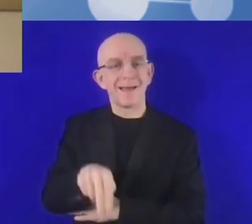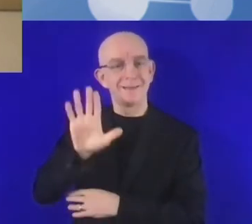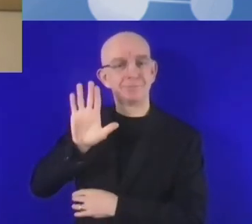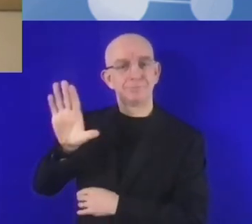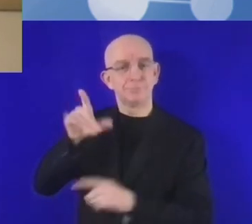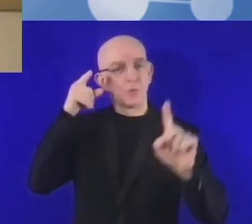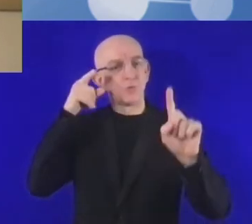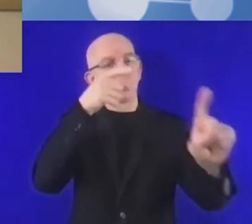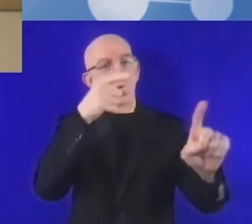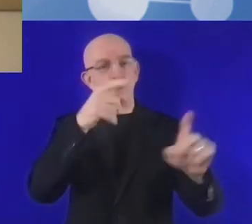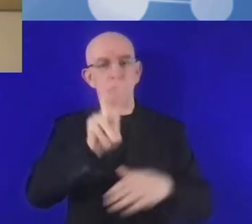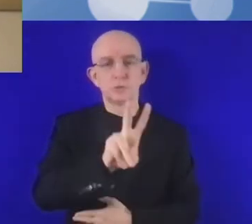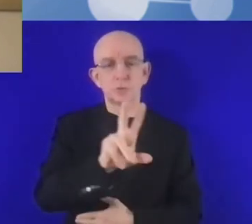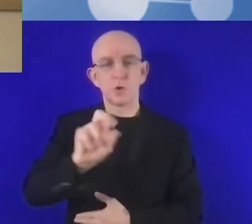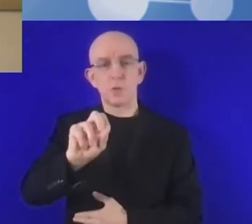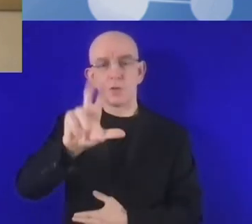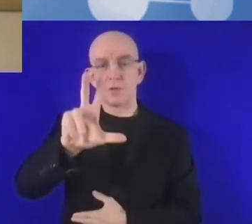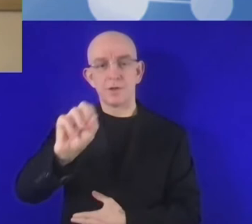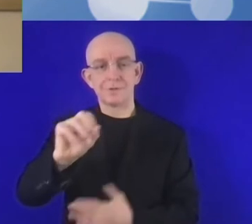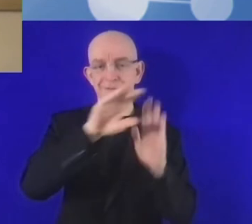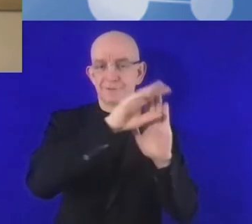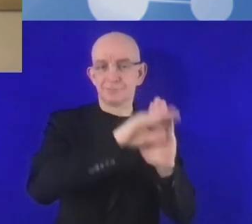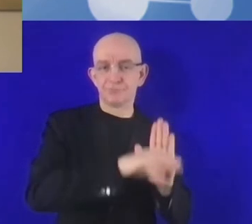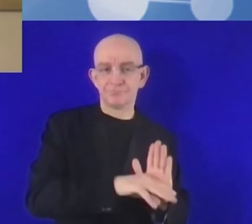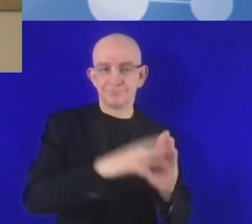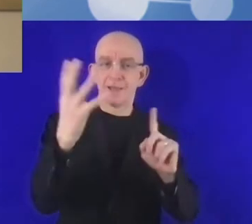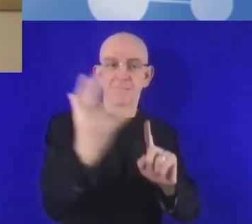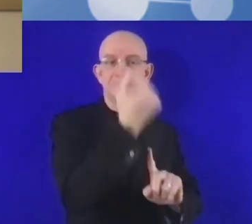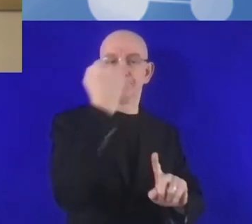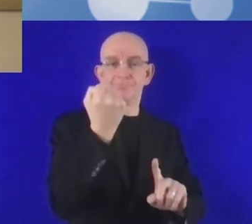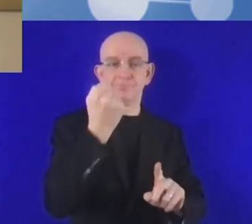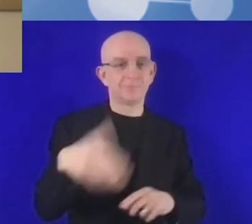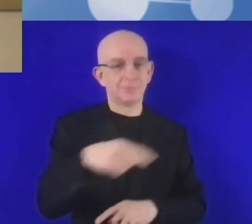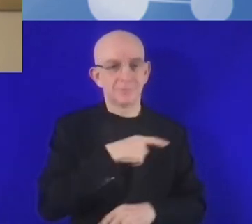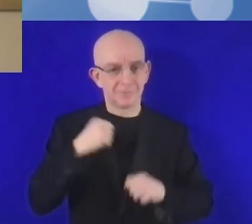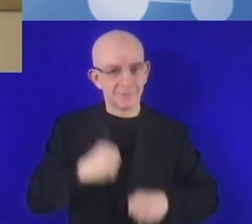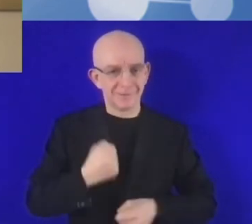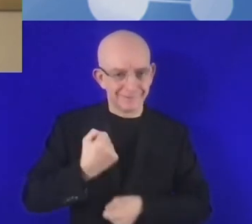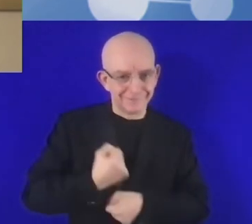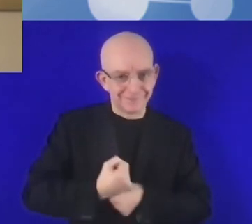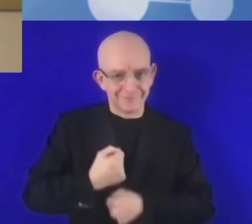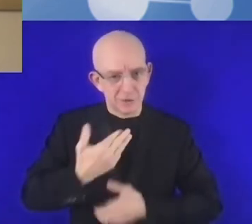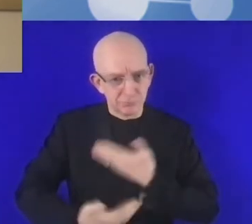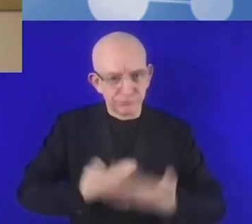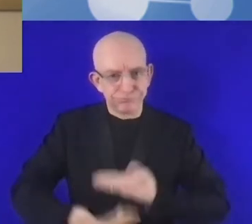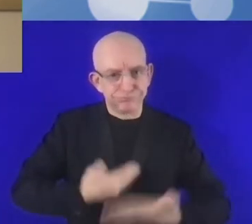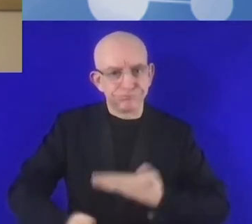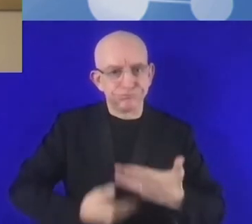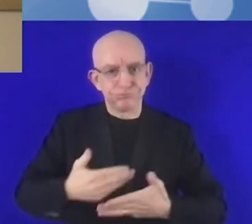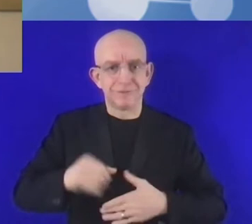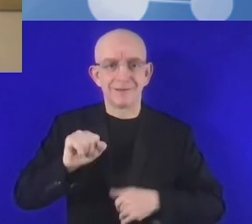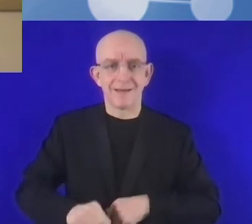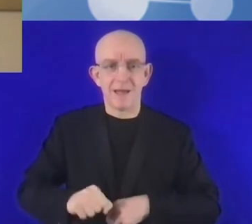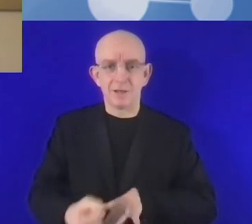proporcionar a todos el acceso al Internet, porque además es uno de los desafíos del desarrollo sostenible de las Naciones Unidas que se